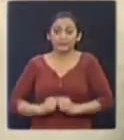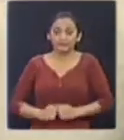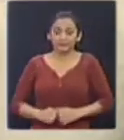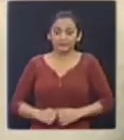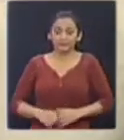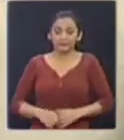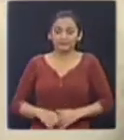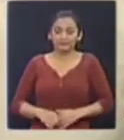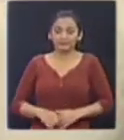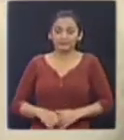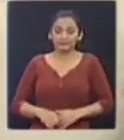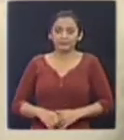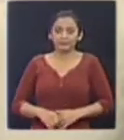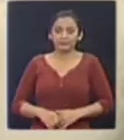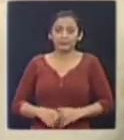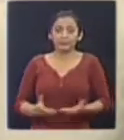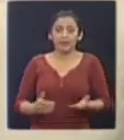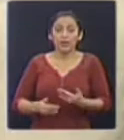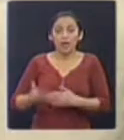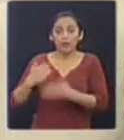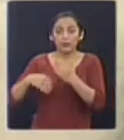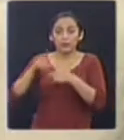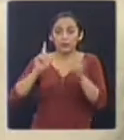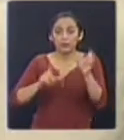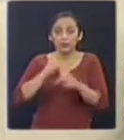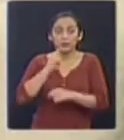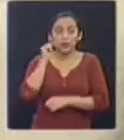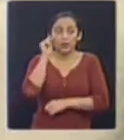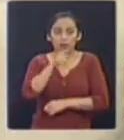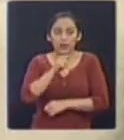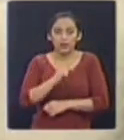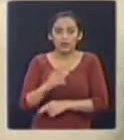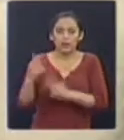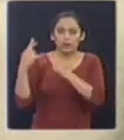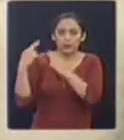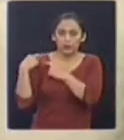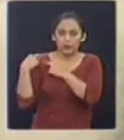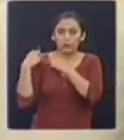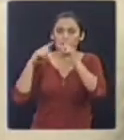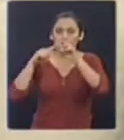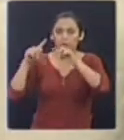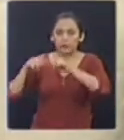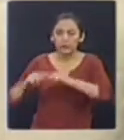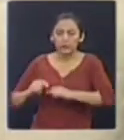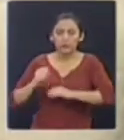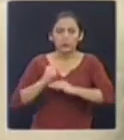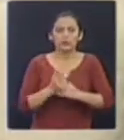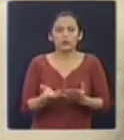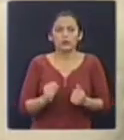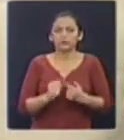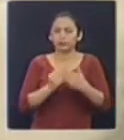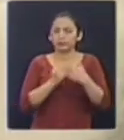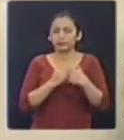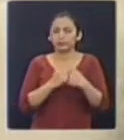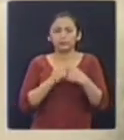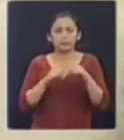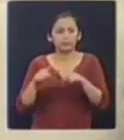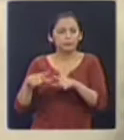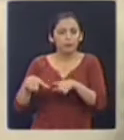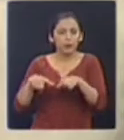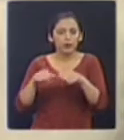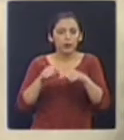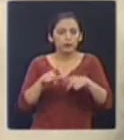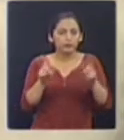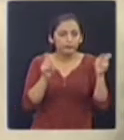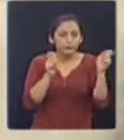periodo anterior, sobre todo teniendo en cuenta que él manejaba los sectores estratégicos. Y yo creo que el